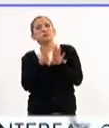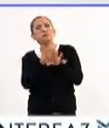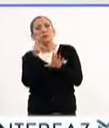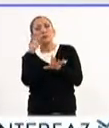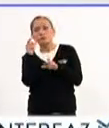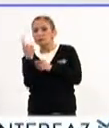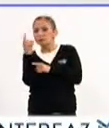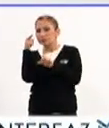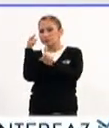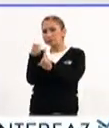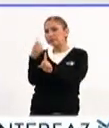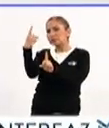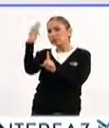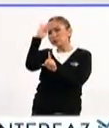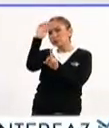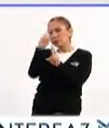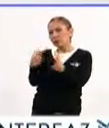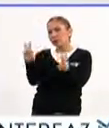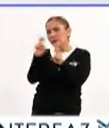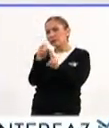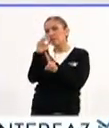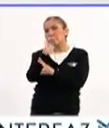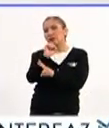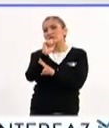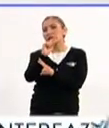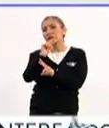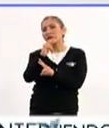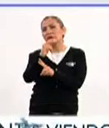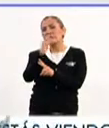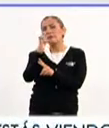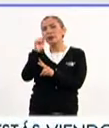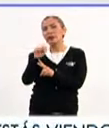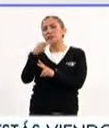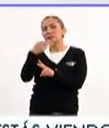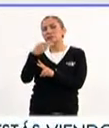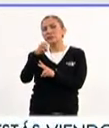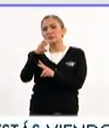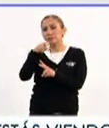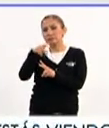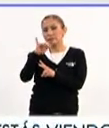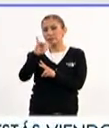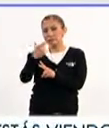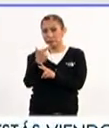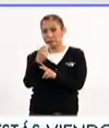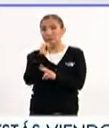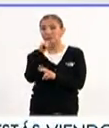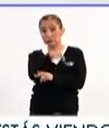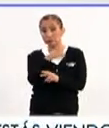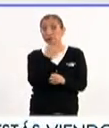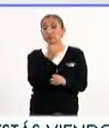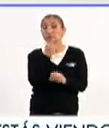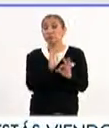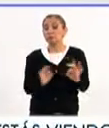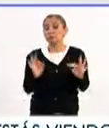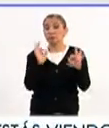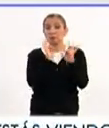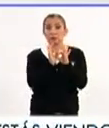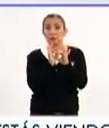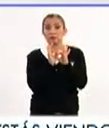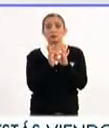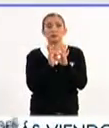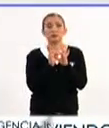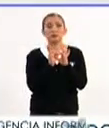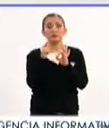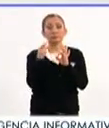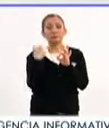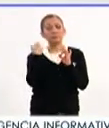también un poco su reflexión sobre Stephen Hawking, que, bueno, pues también fue parte esencial de, pues,